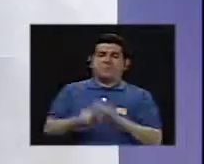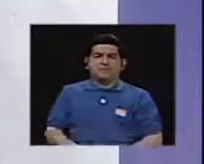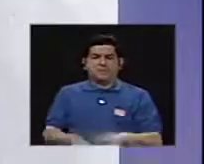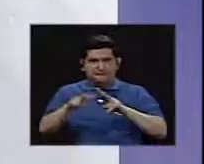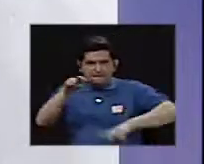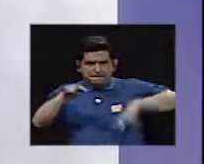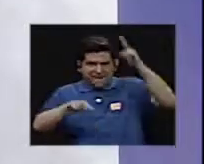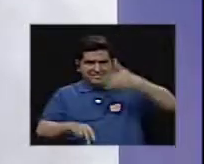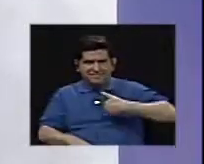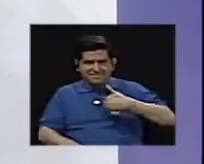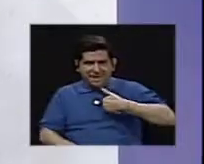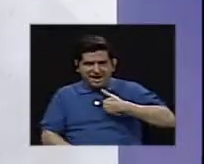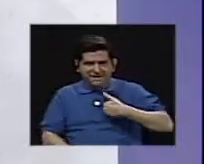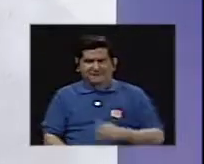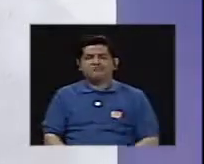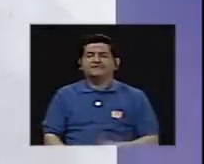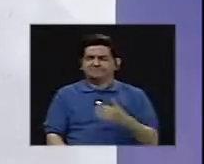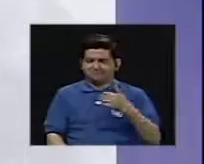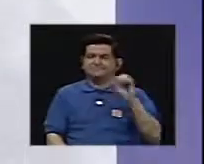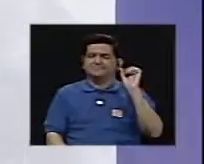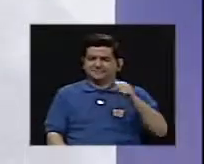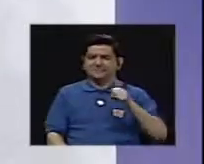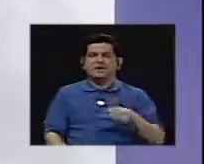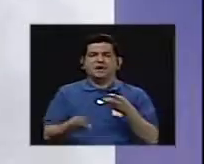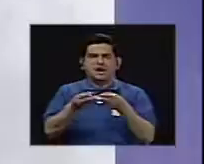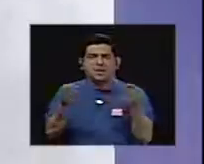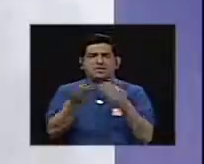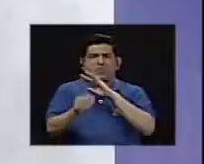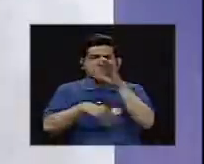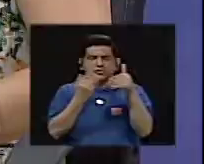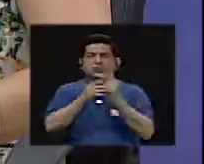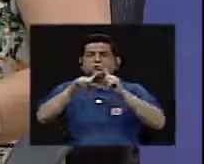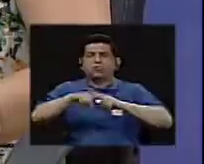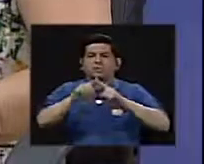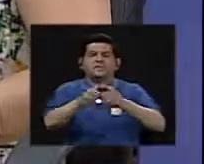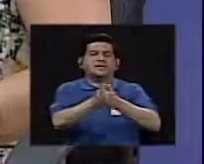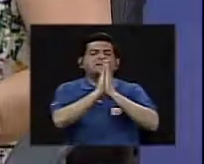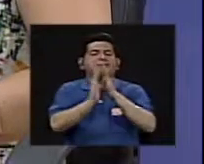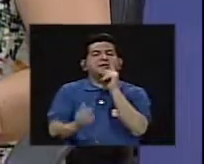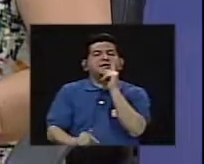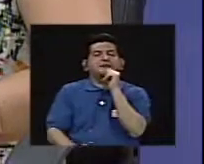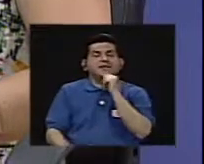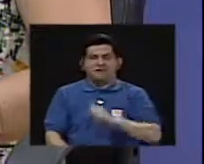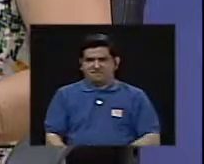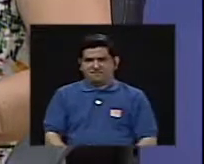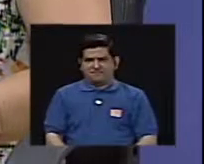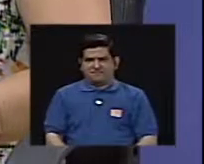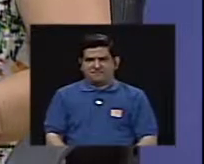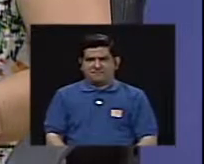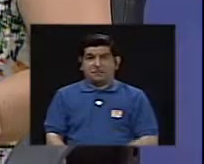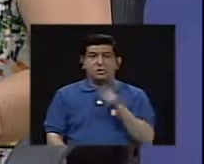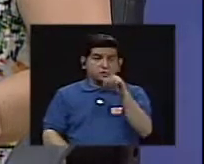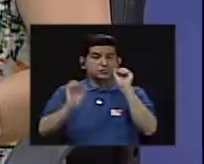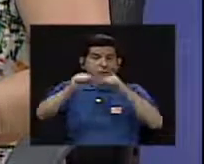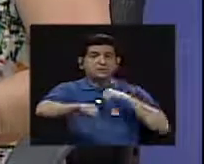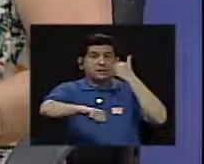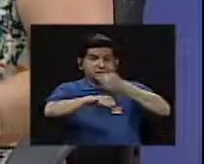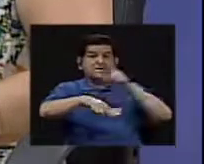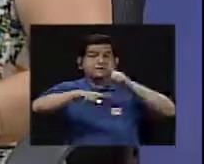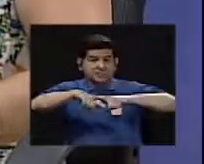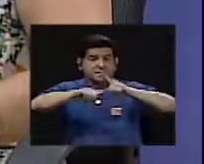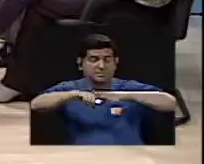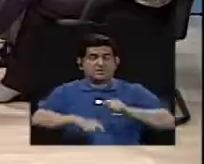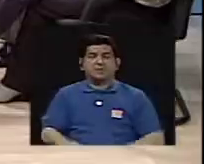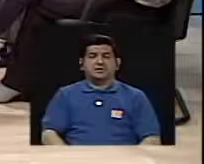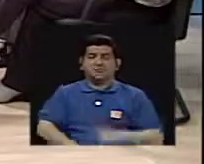ventaja. Yo siento que en la producción pues todo depende de quién te solicite las cosas, y es mucho, claro, lo que puedes plantear, uh-huh, en función de eso. Tenemos